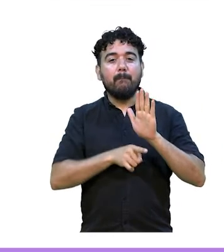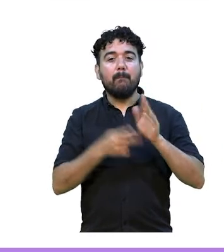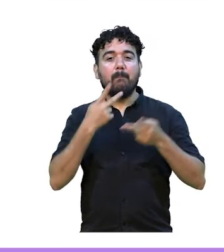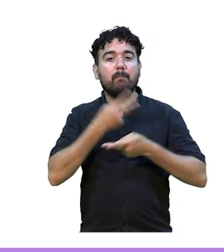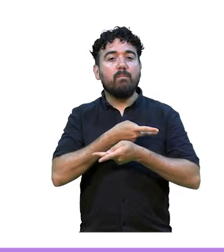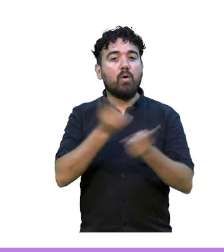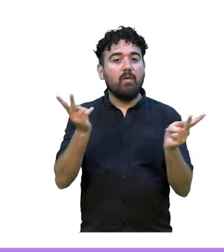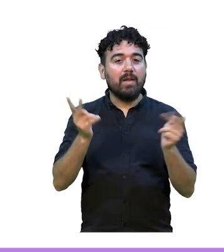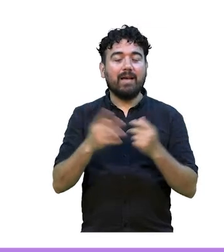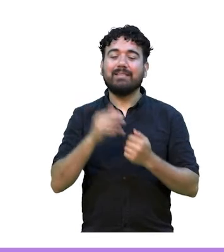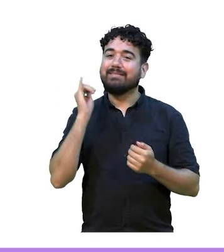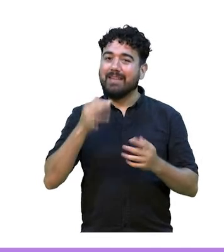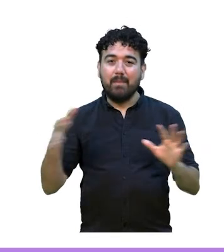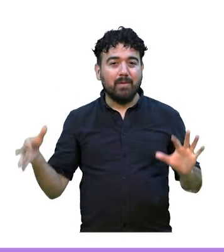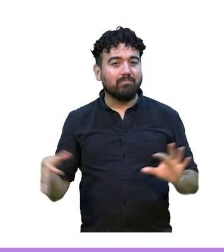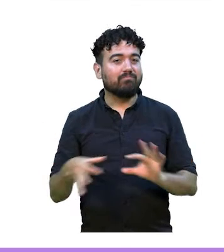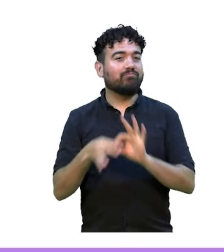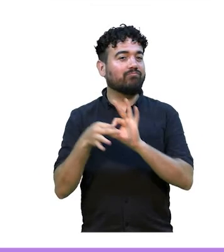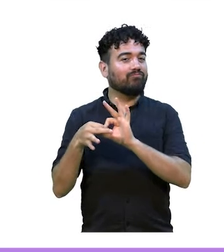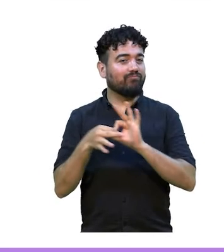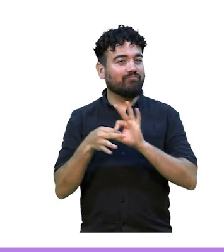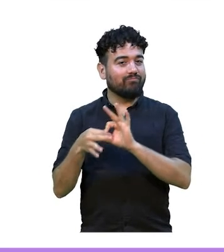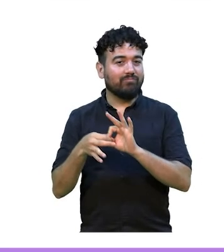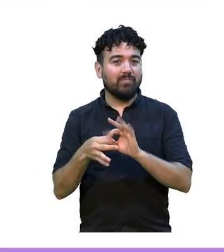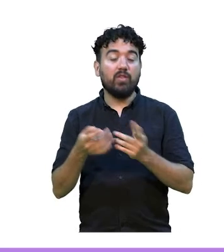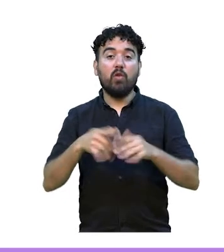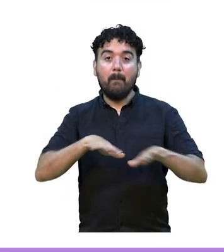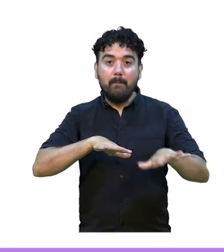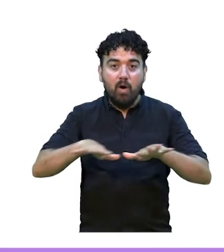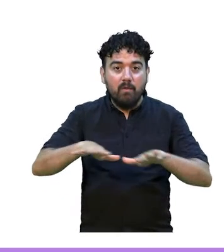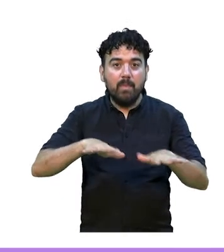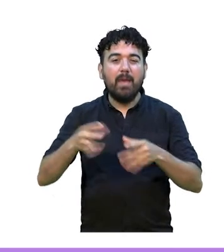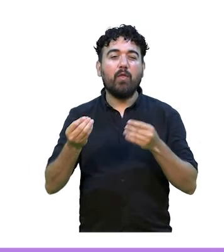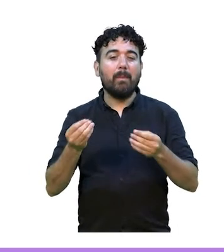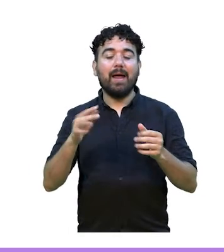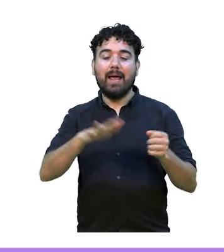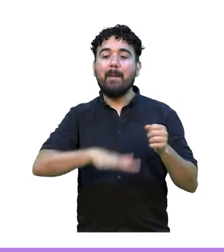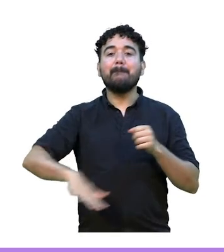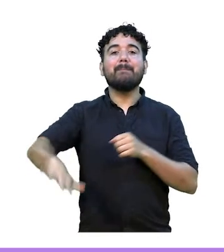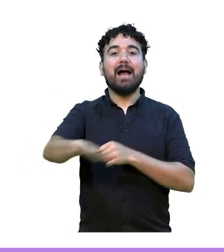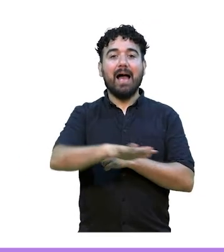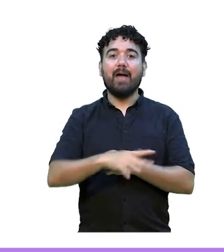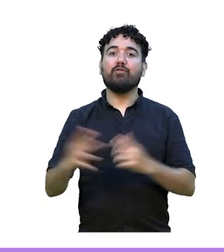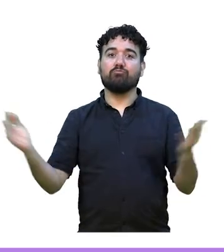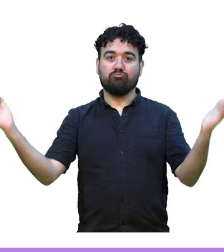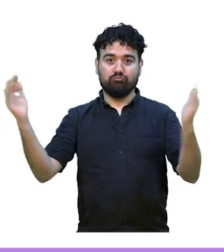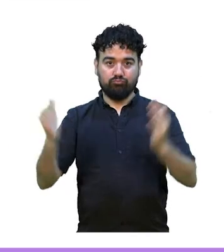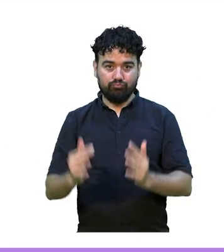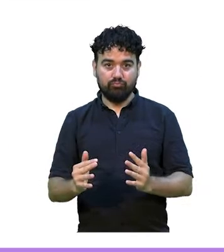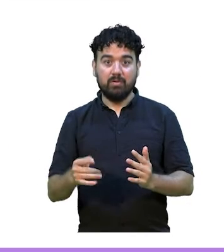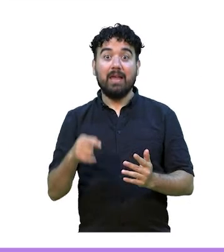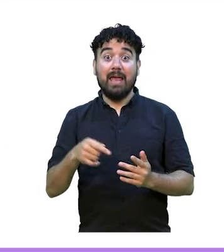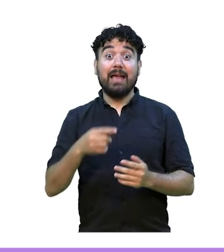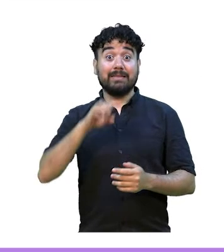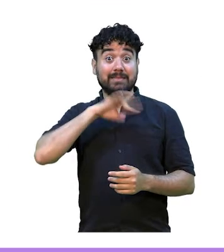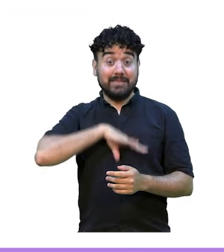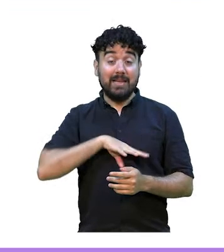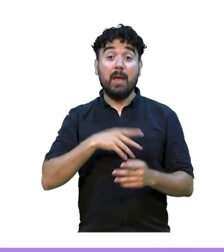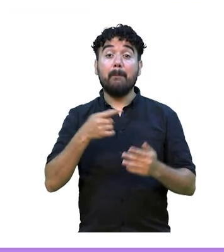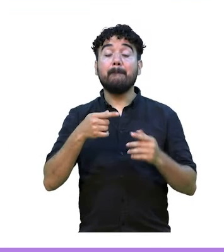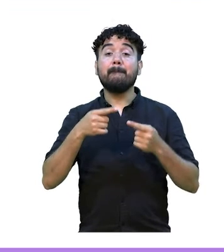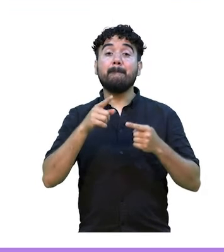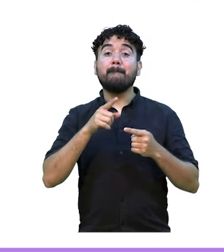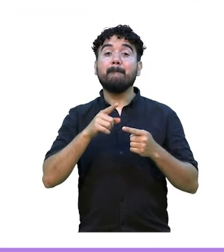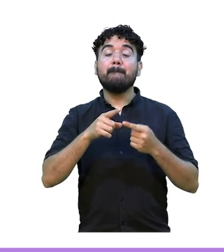políticas públicas y el sistema educativo. Siempre han ido de la mano. Son los movimientos los que generan los espacios.